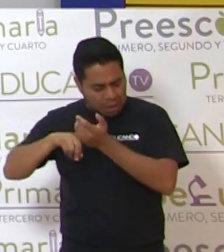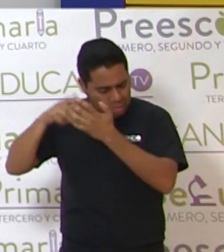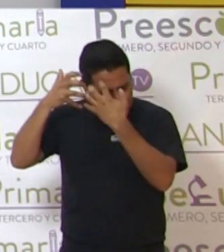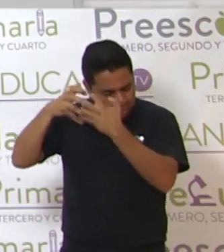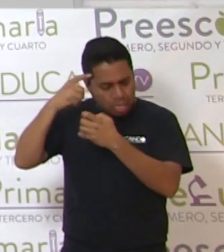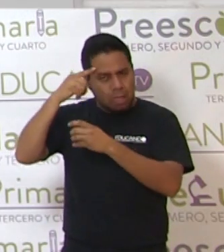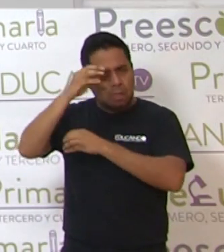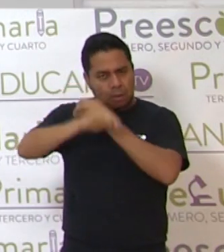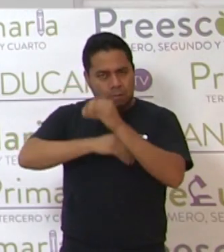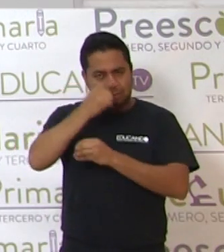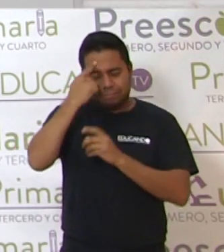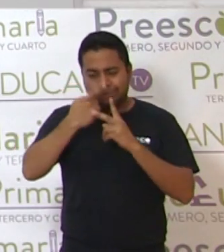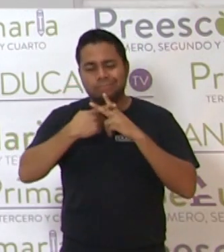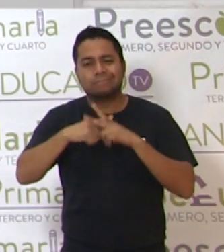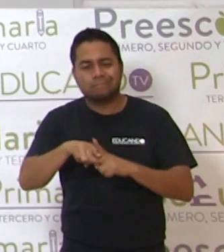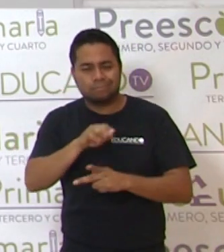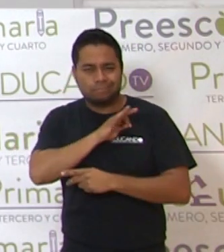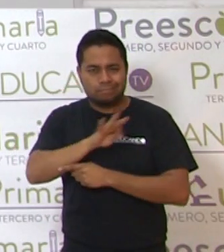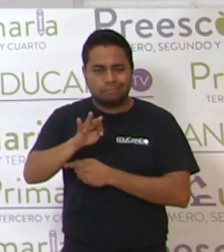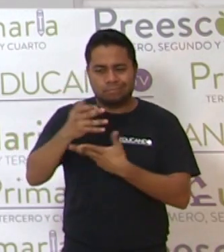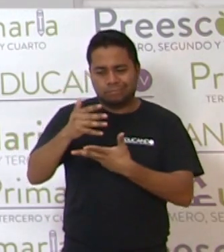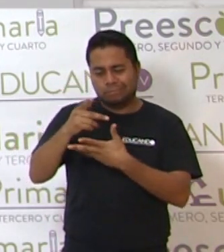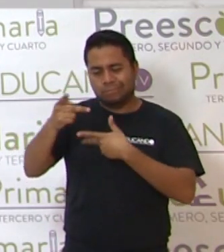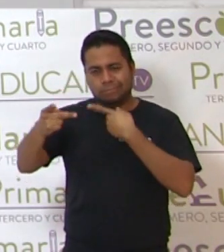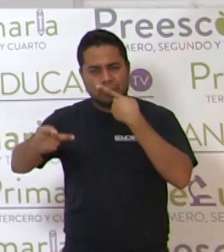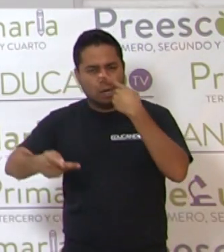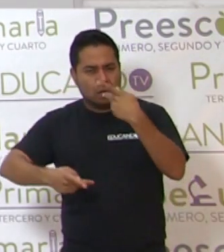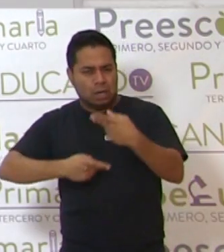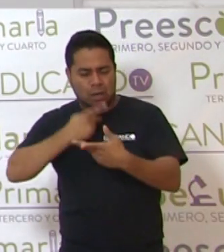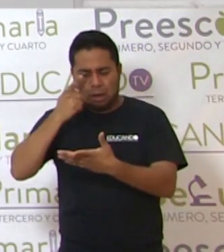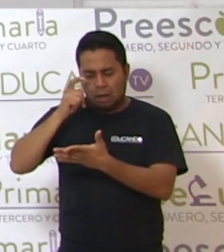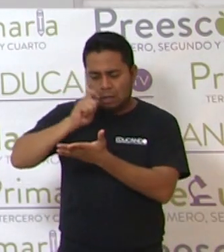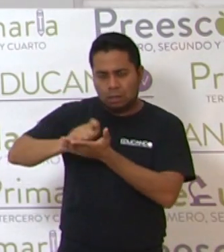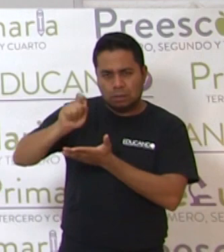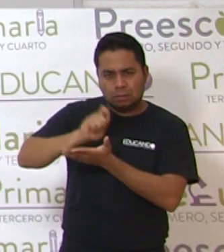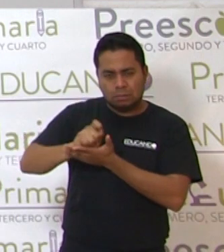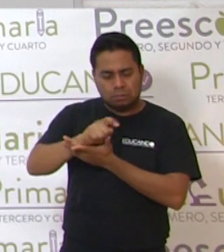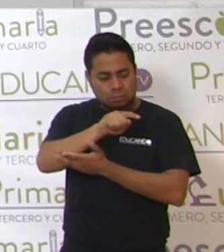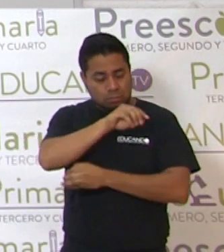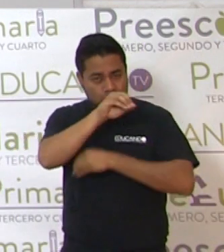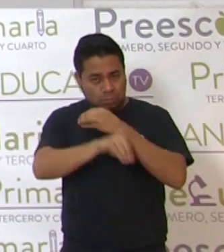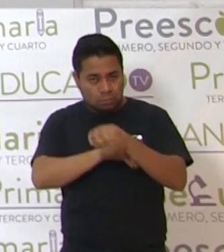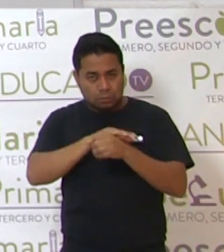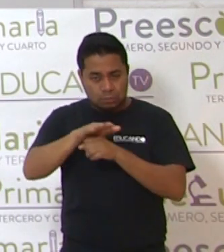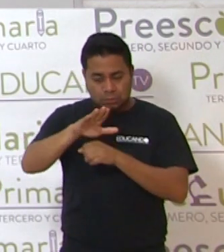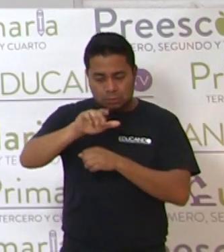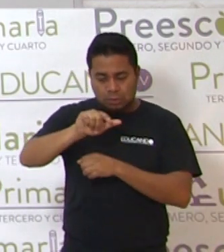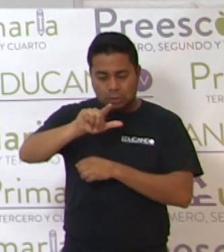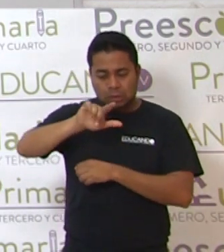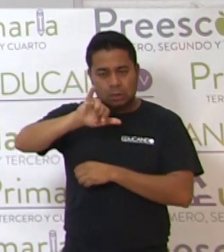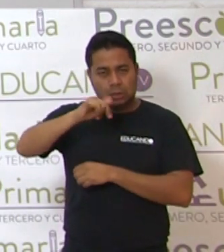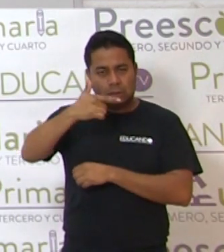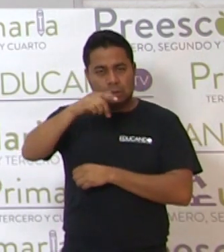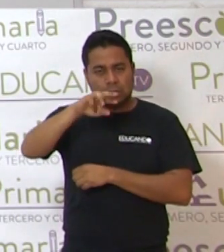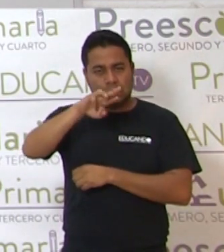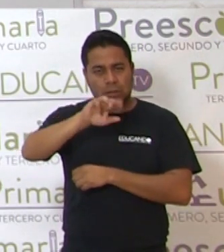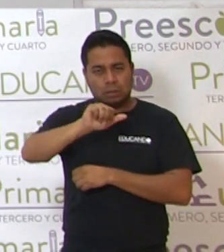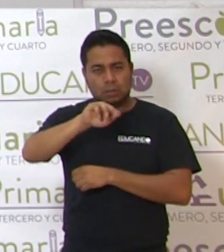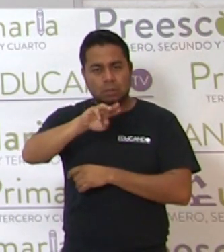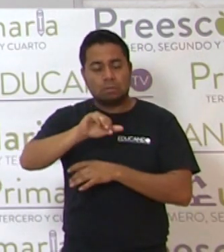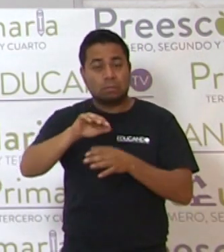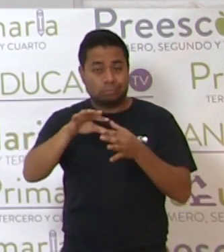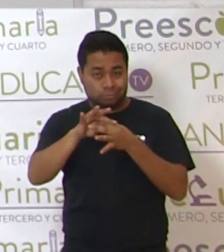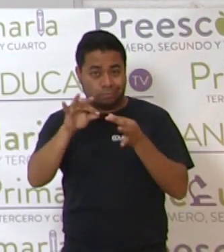que puedas empezar a hacer una poesía en donde manejes el caligrama como te estoy contando en